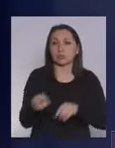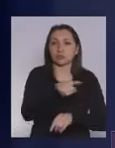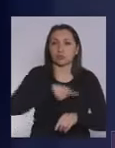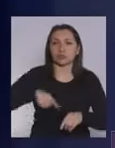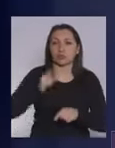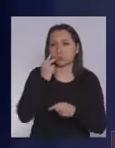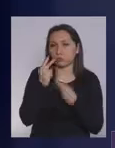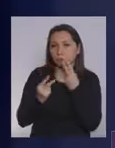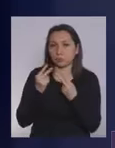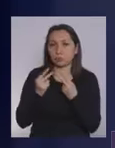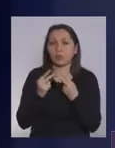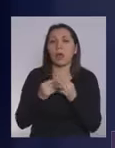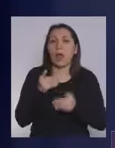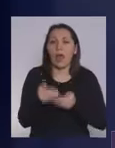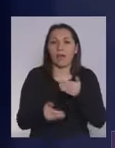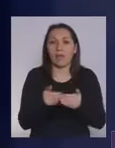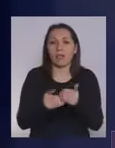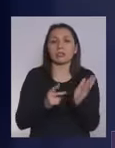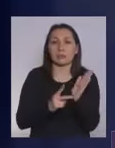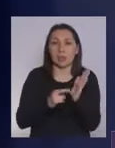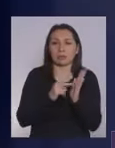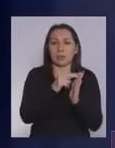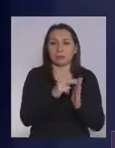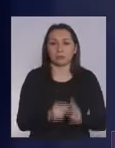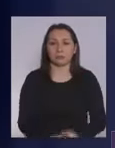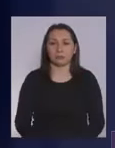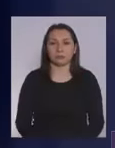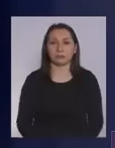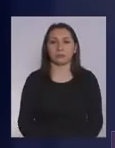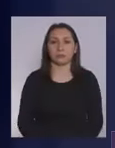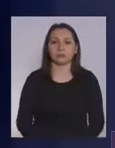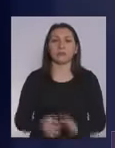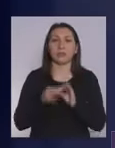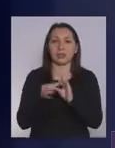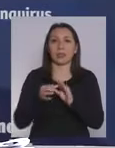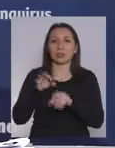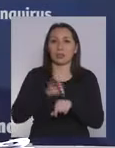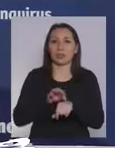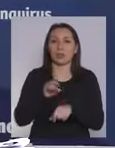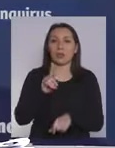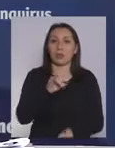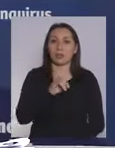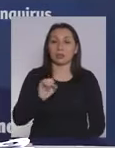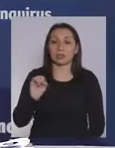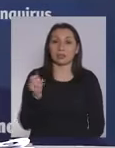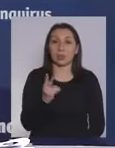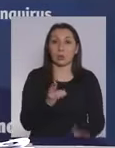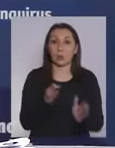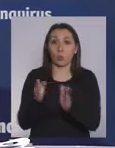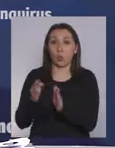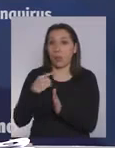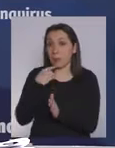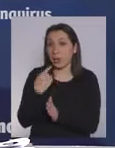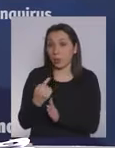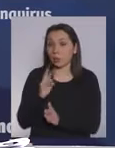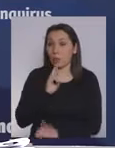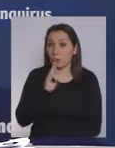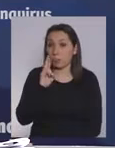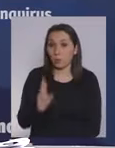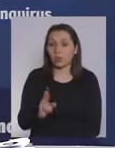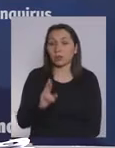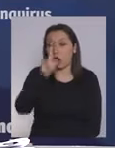de nuestro avance en el paso a paso la segunda parte de la pregunta con